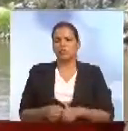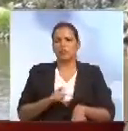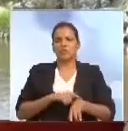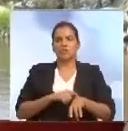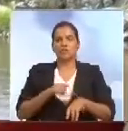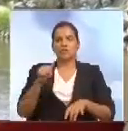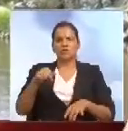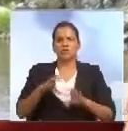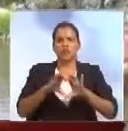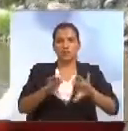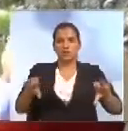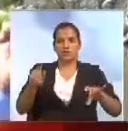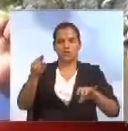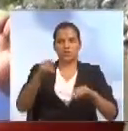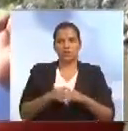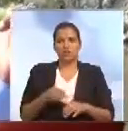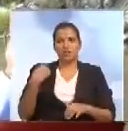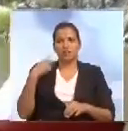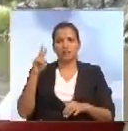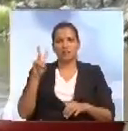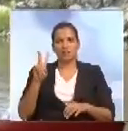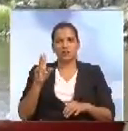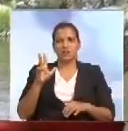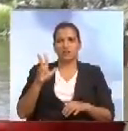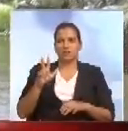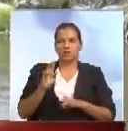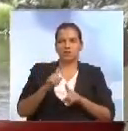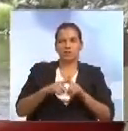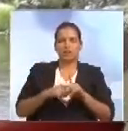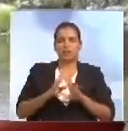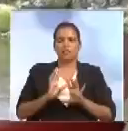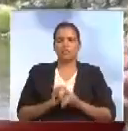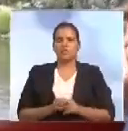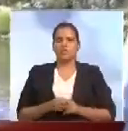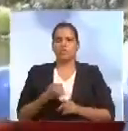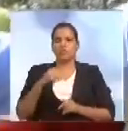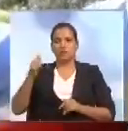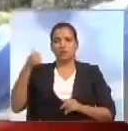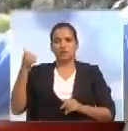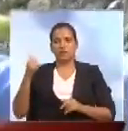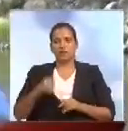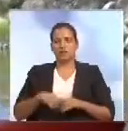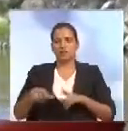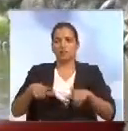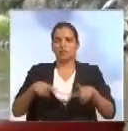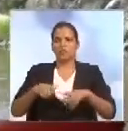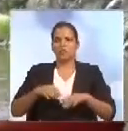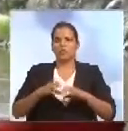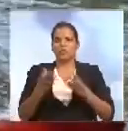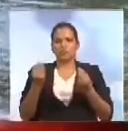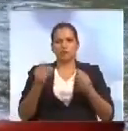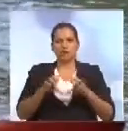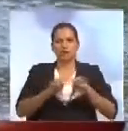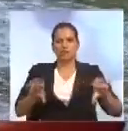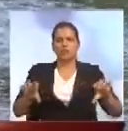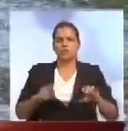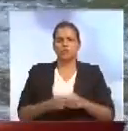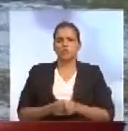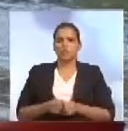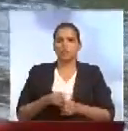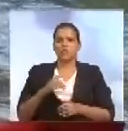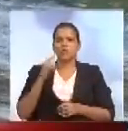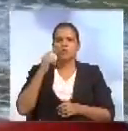las descargas ahí? Bueno, esta de aquí tiene recientemente unos dos meses y medio, tres meses. Pero hay otras más abajo y otras más arriba también. Carlos